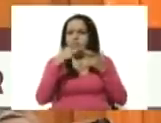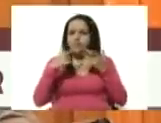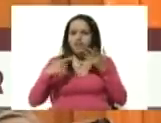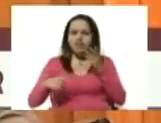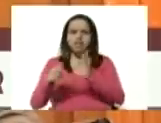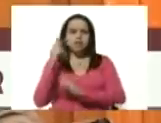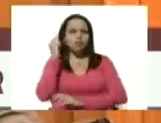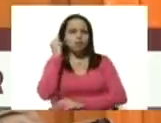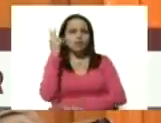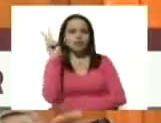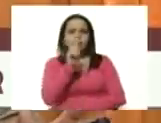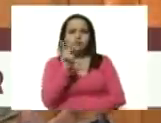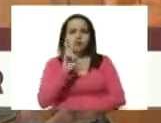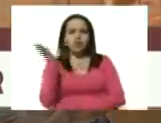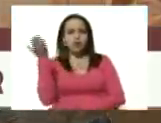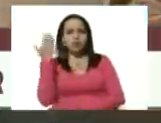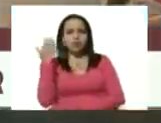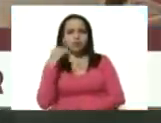venezolana.